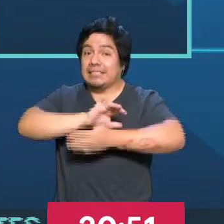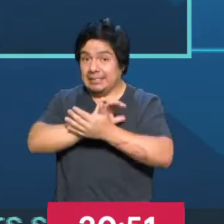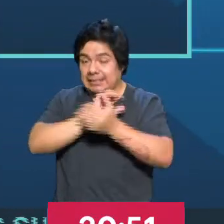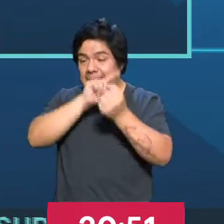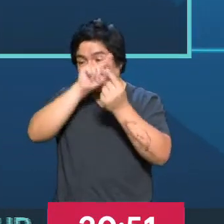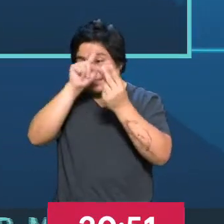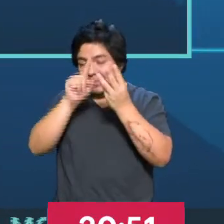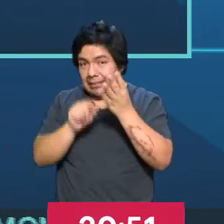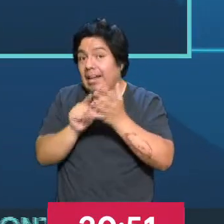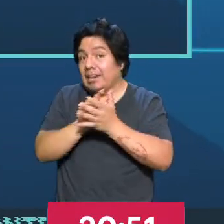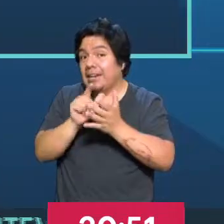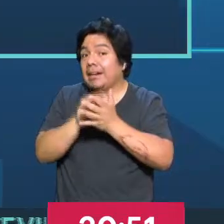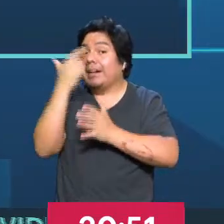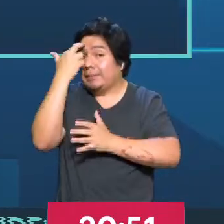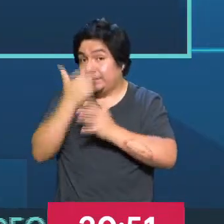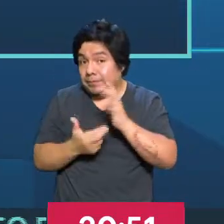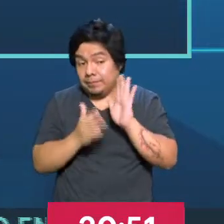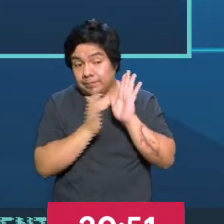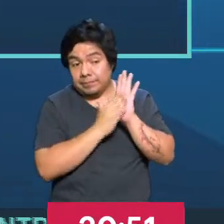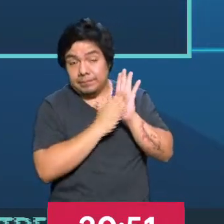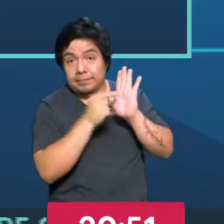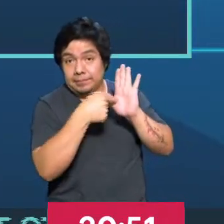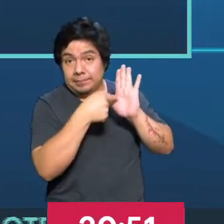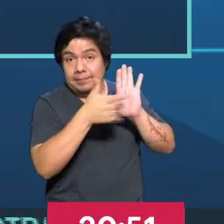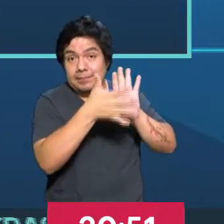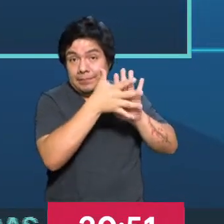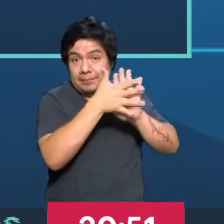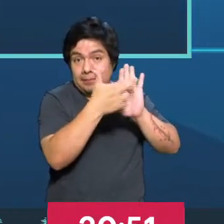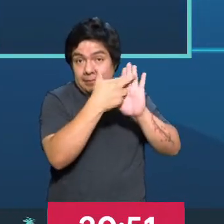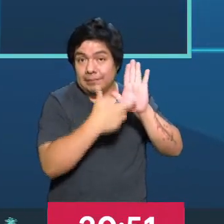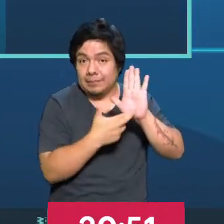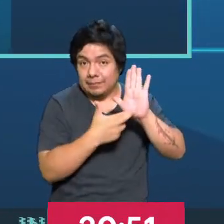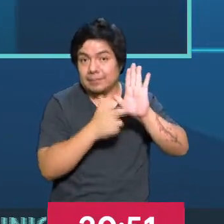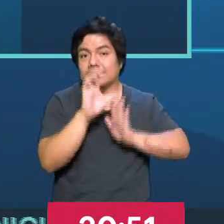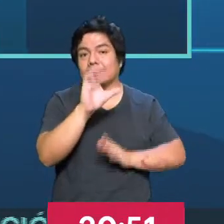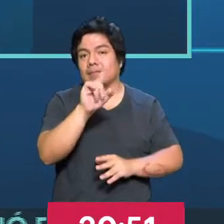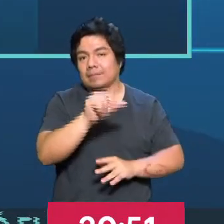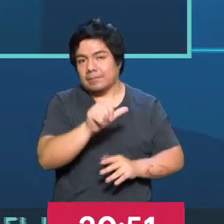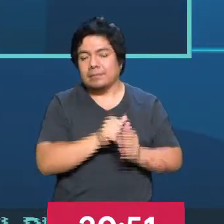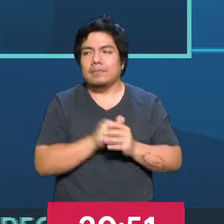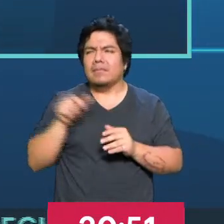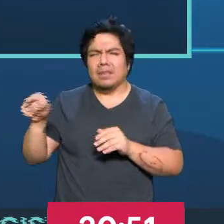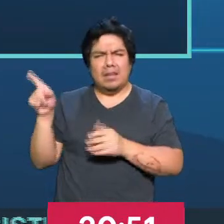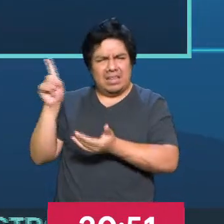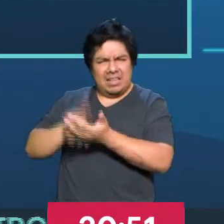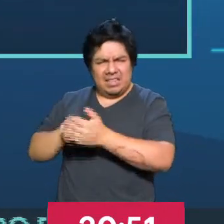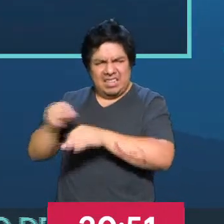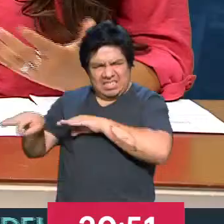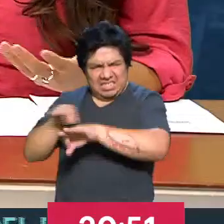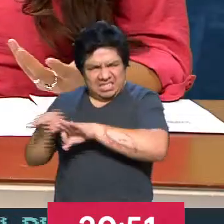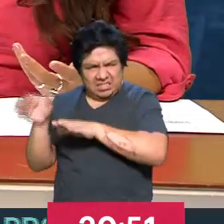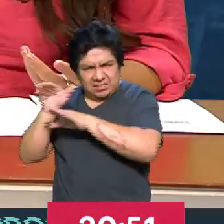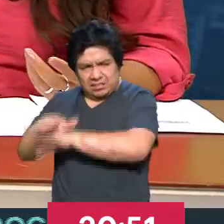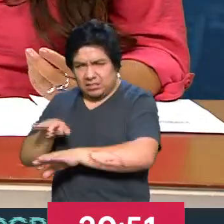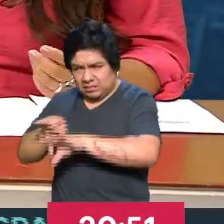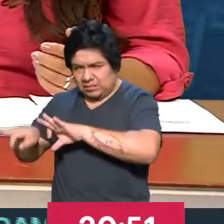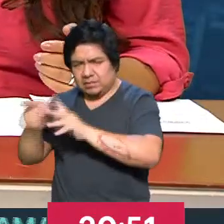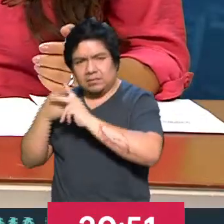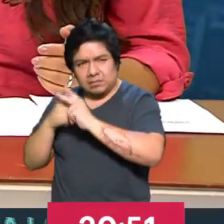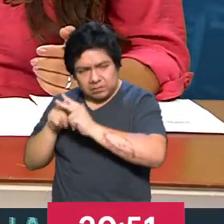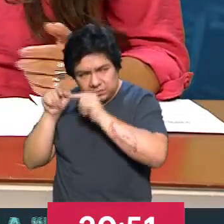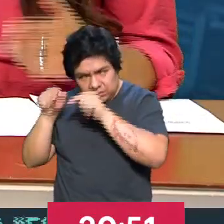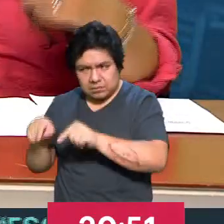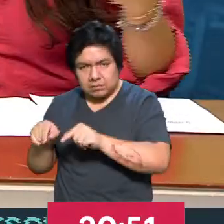otro delito que cometan en términos del Código Penal de la ciudad. Claro, tú desde que entraste a laborar en esta empresa, en este banco que nos